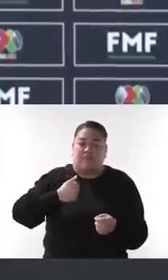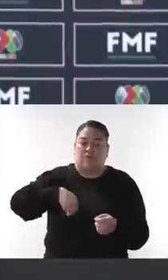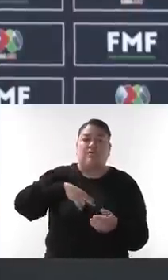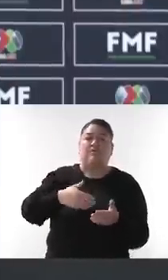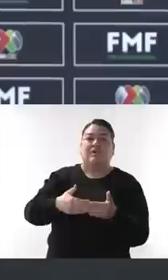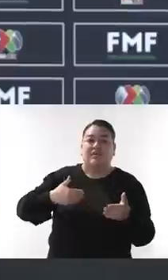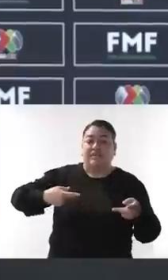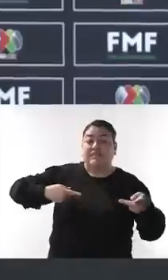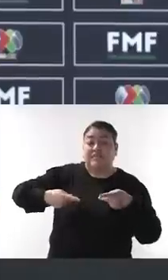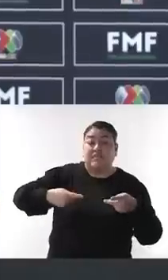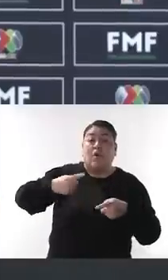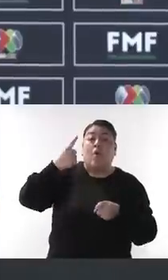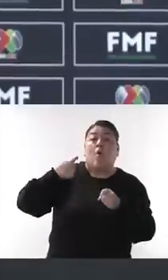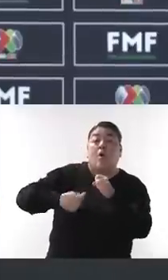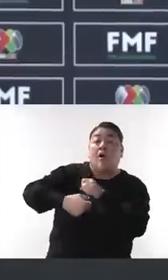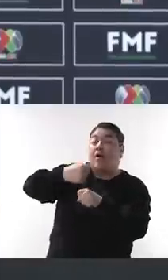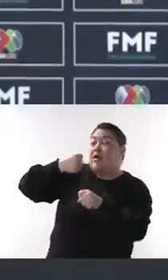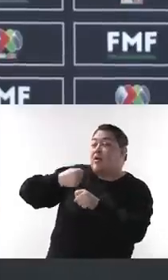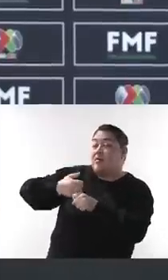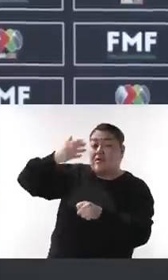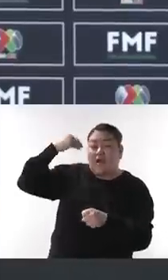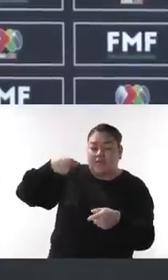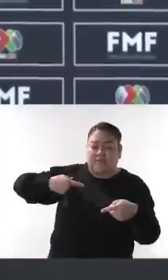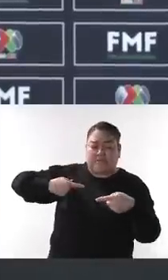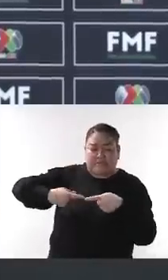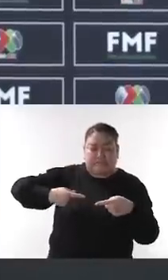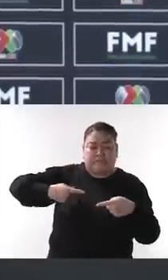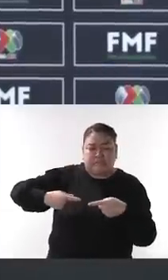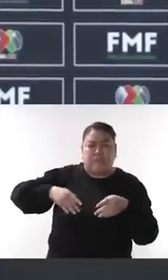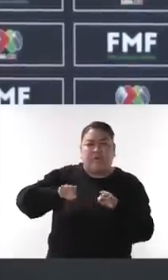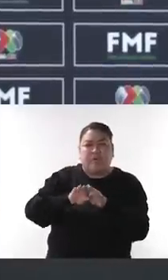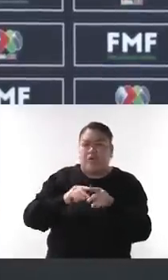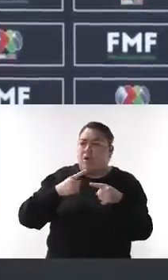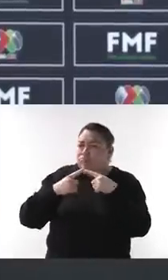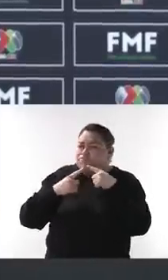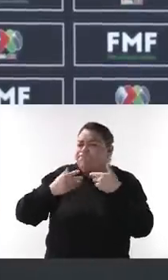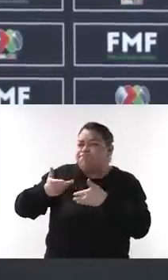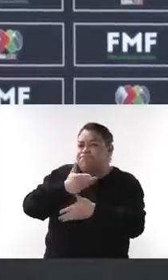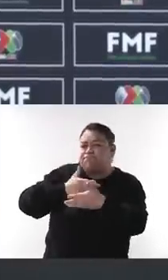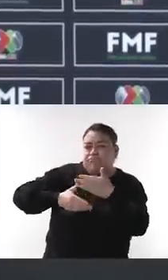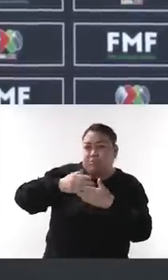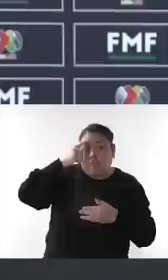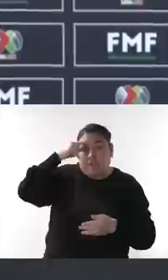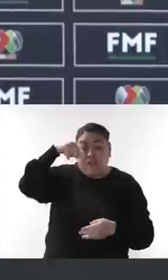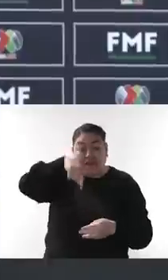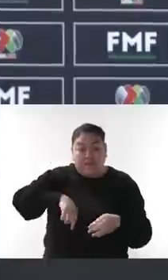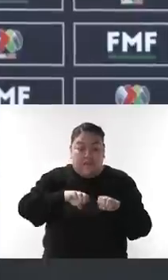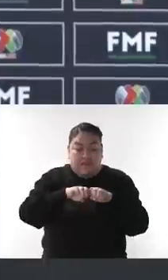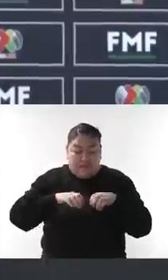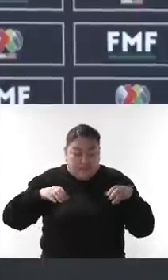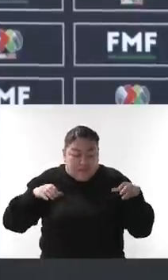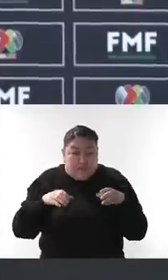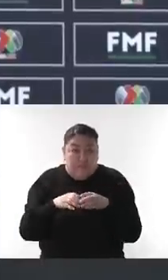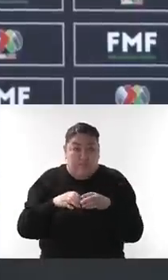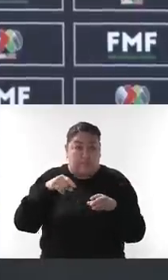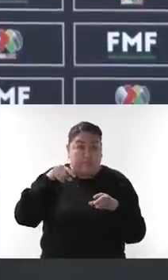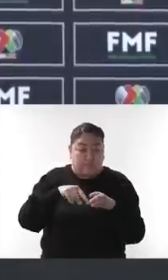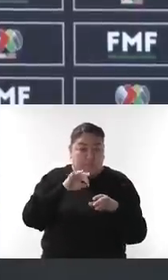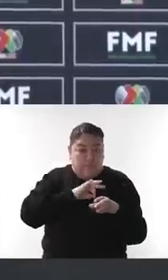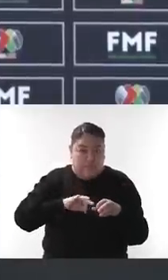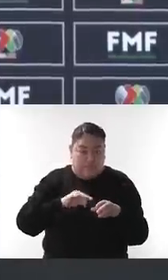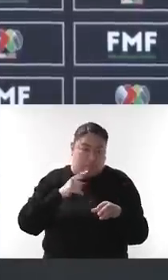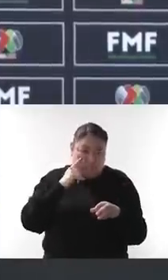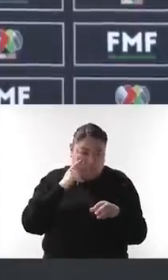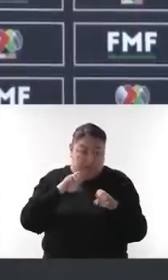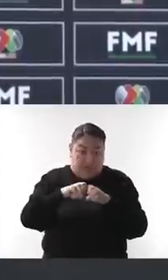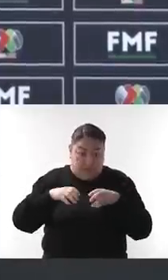anticipación, repito, desde hace más de un año, en la búsqueda de estos espacios para que nuestras selecciones, y aquí no nada más hablo de México,